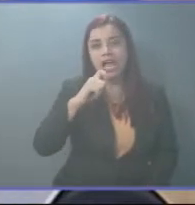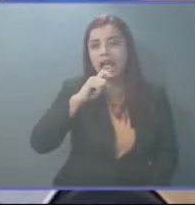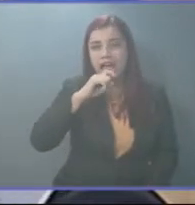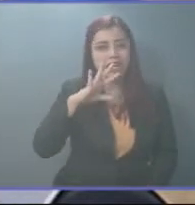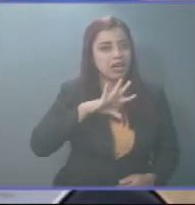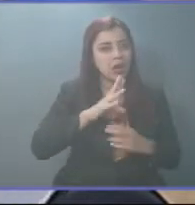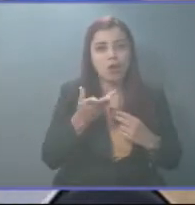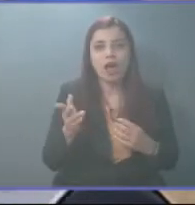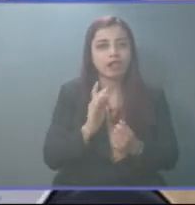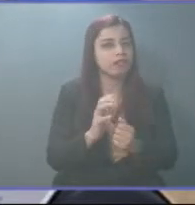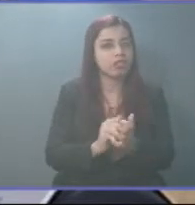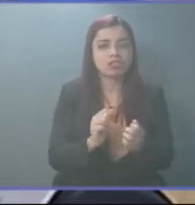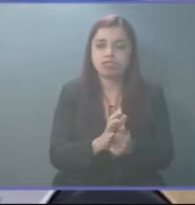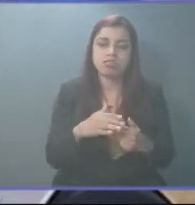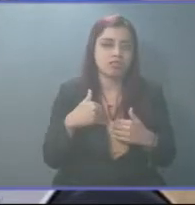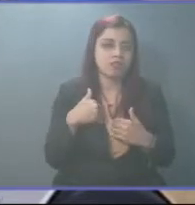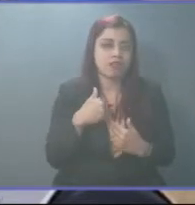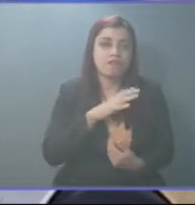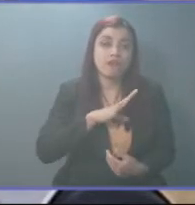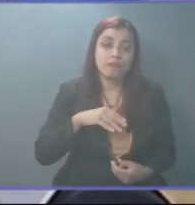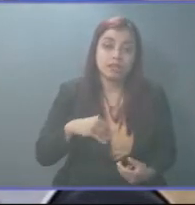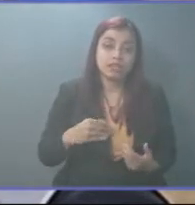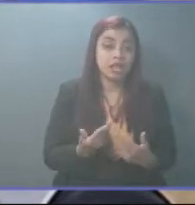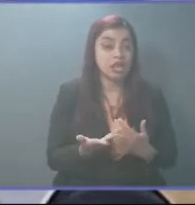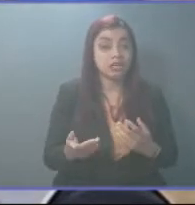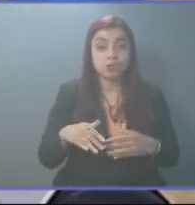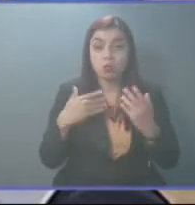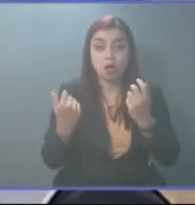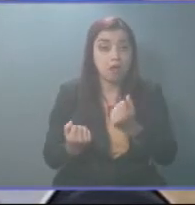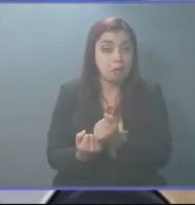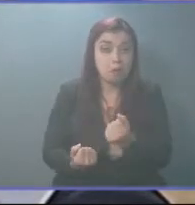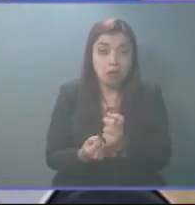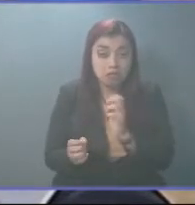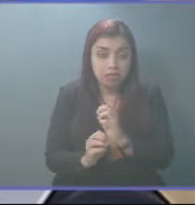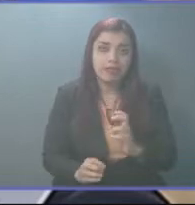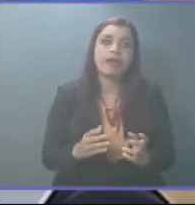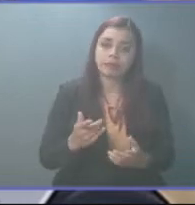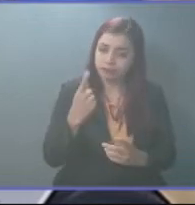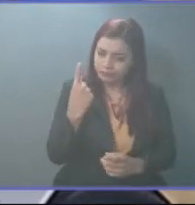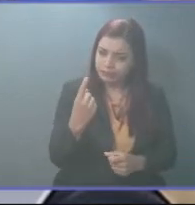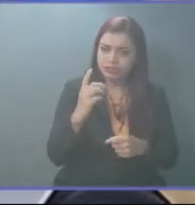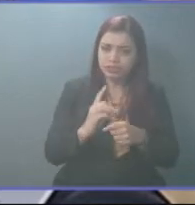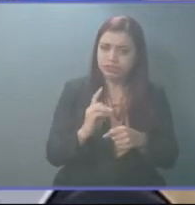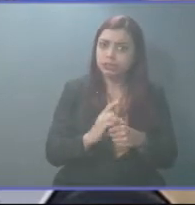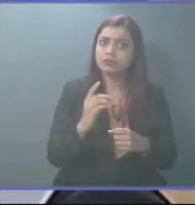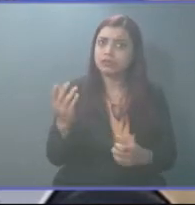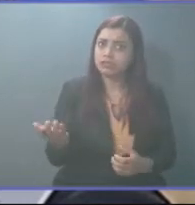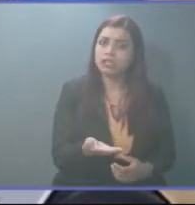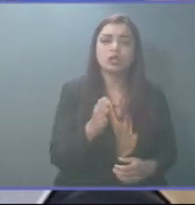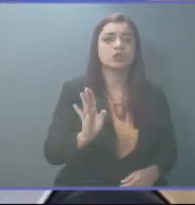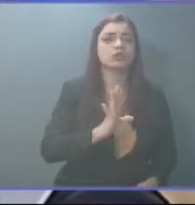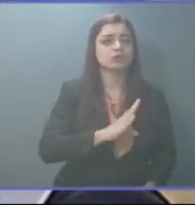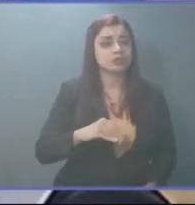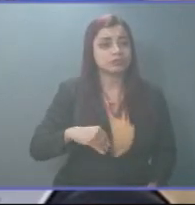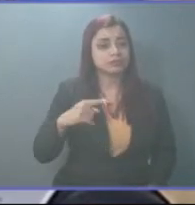familiar. Asimismo, procurará la participación de las personas con discapacidad, sus